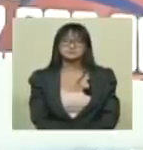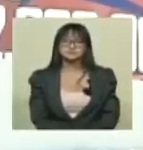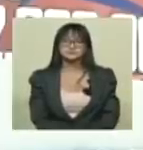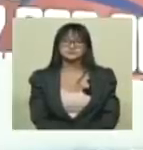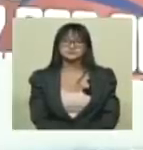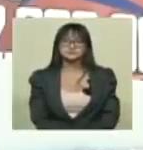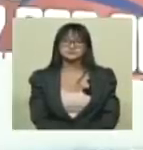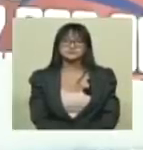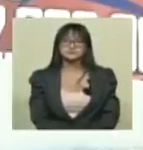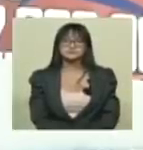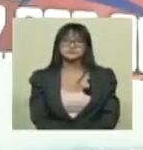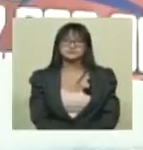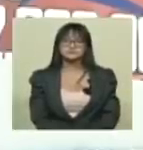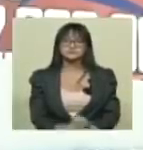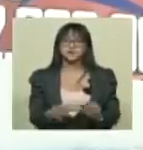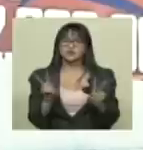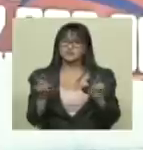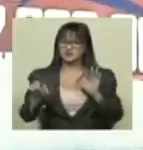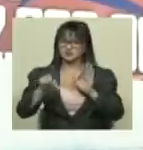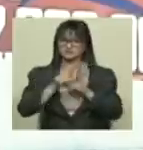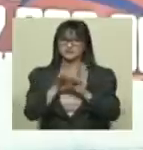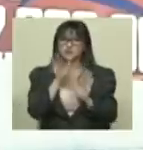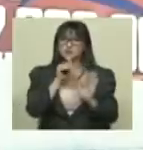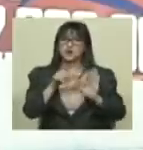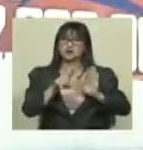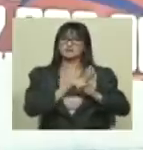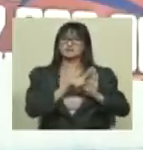sobre las ilegales